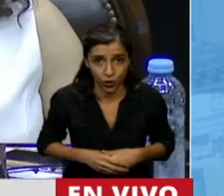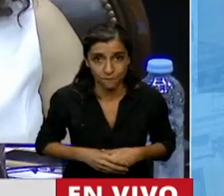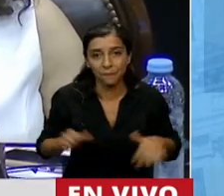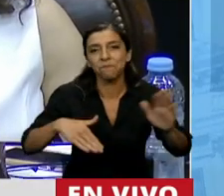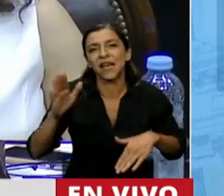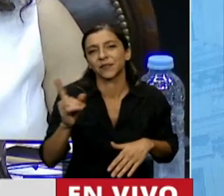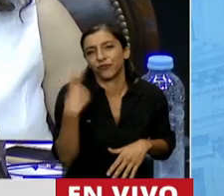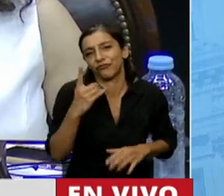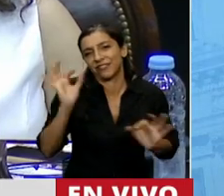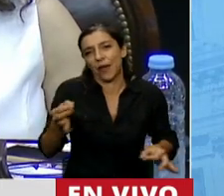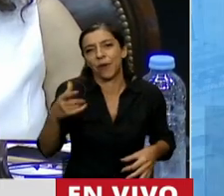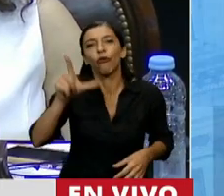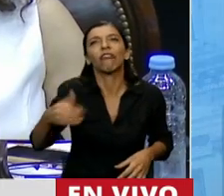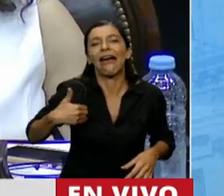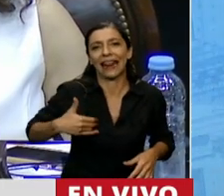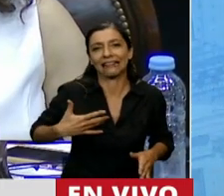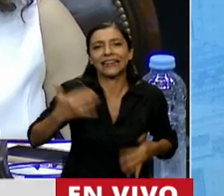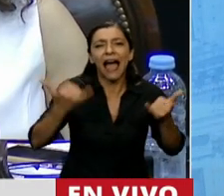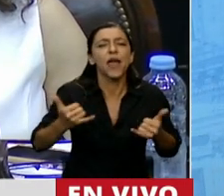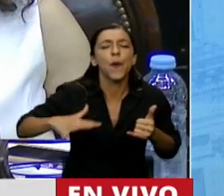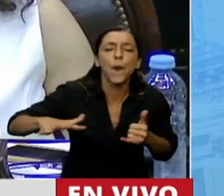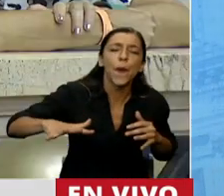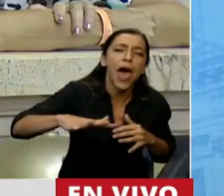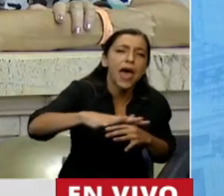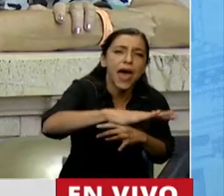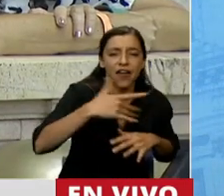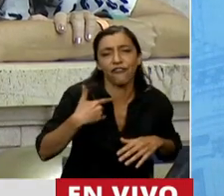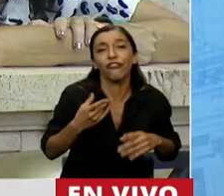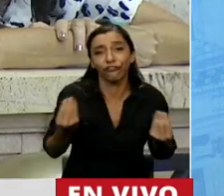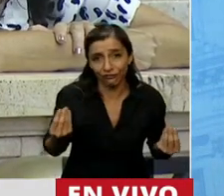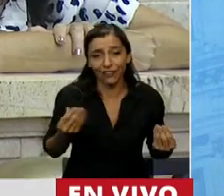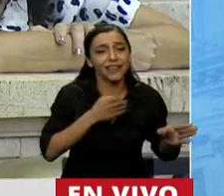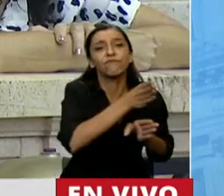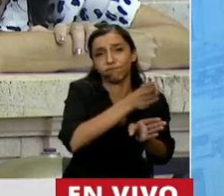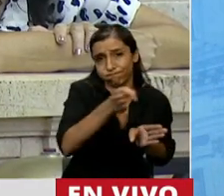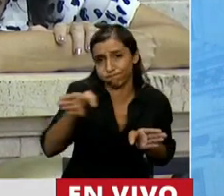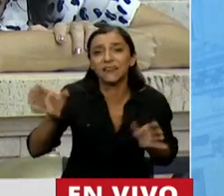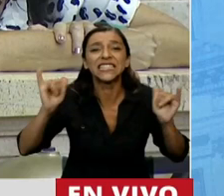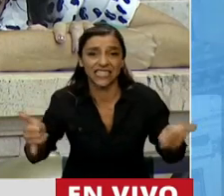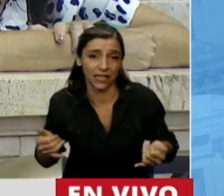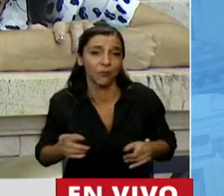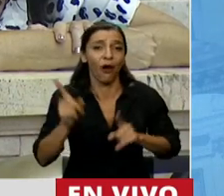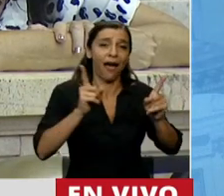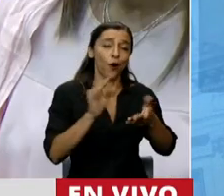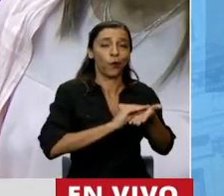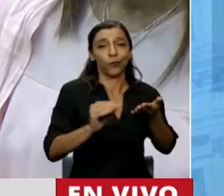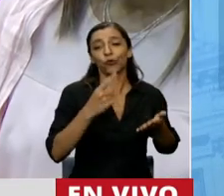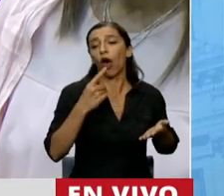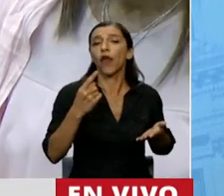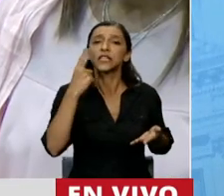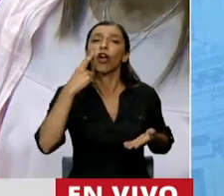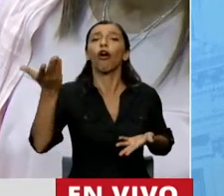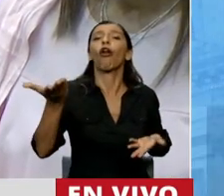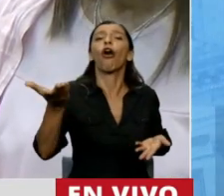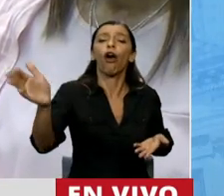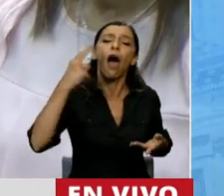nuestros barrios que habitamos. Porque los habitamos, contesto a algún diputado que nos invitó a conocer los barrios.